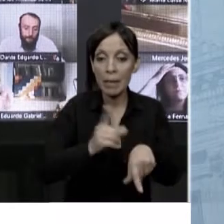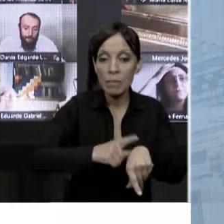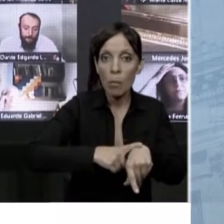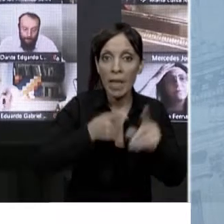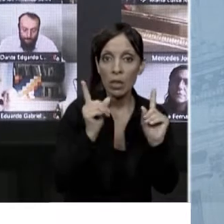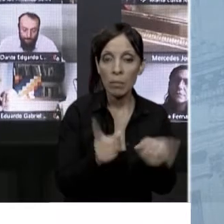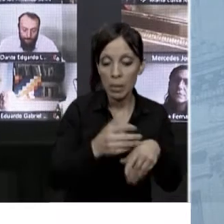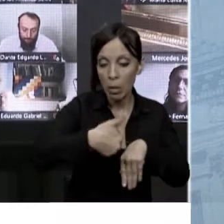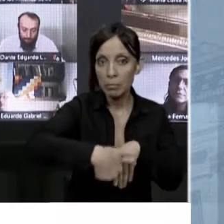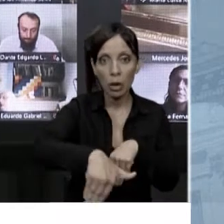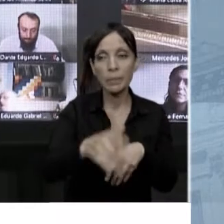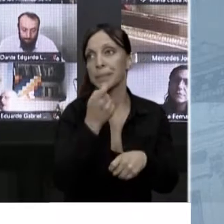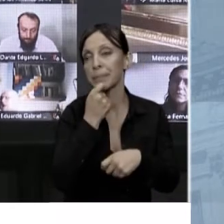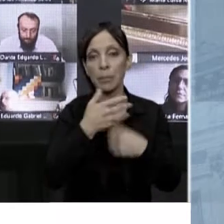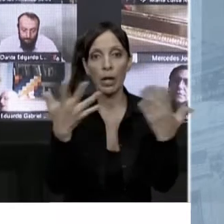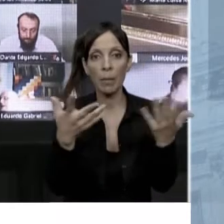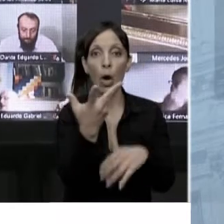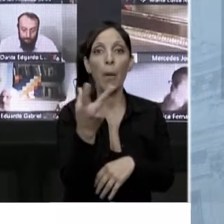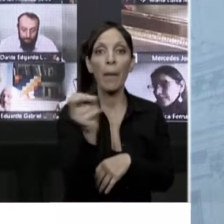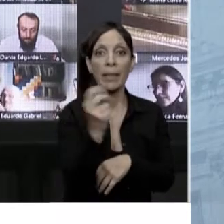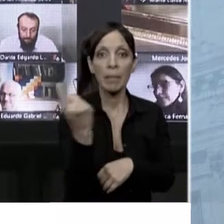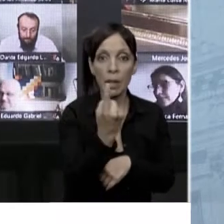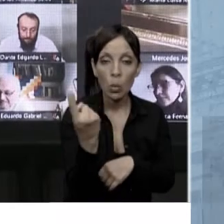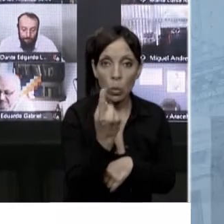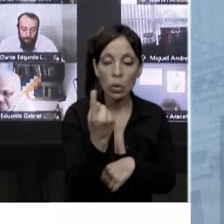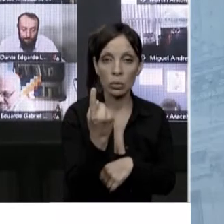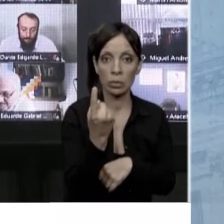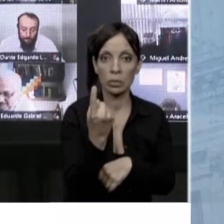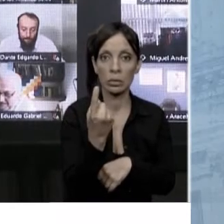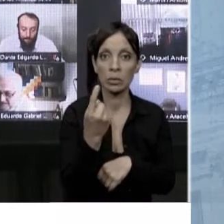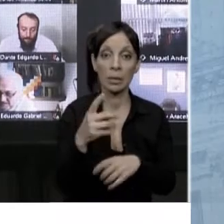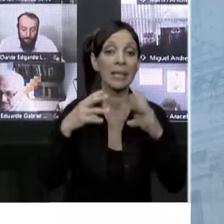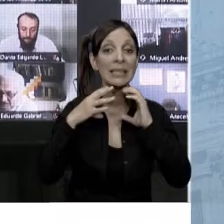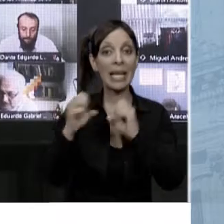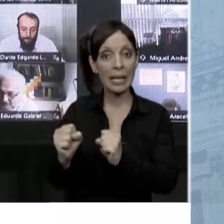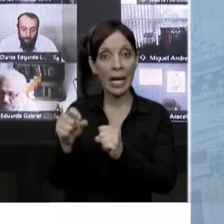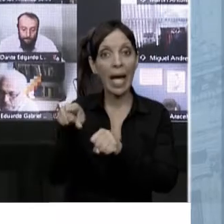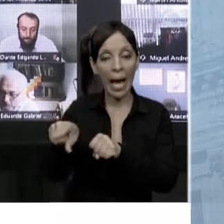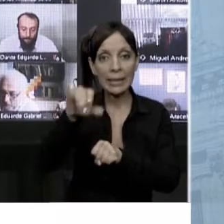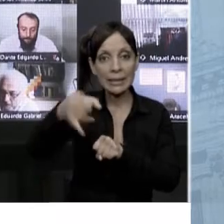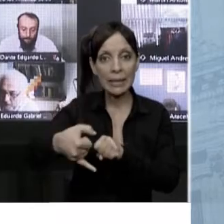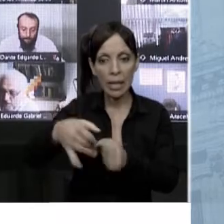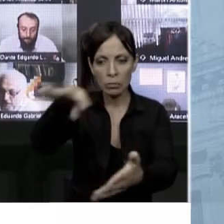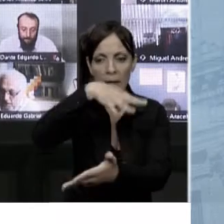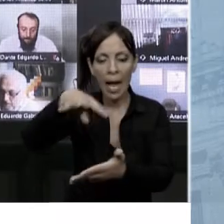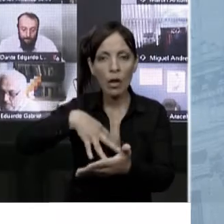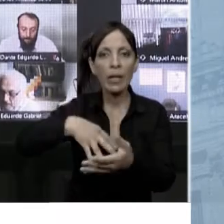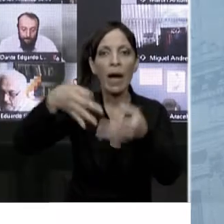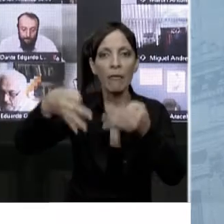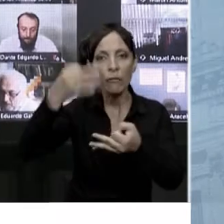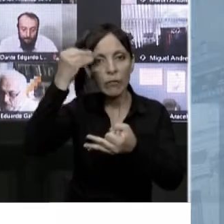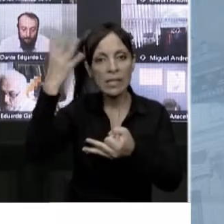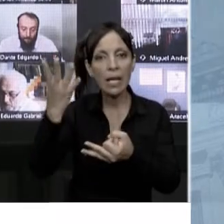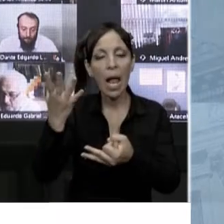transcurso de los próximos, por ejemplo, 20 minutos, por secretaría se ponga a disposición la nota